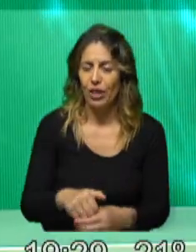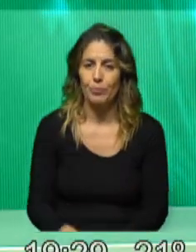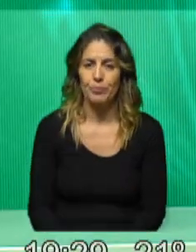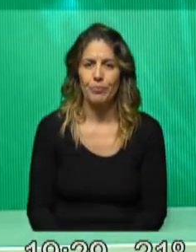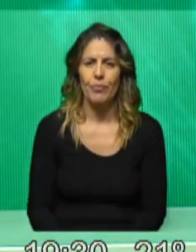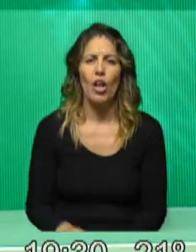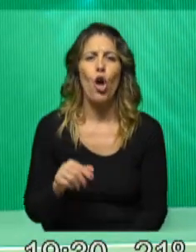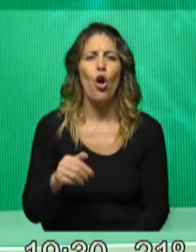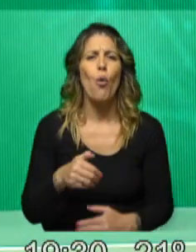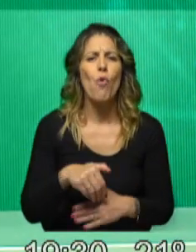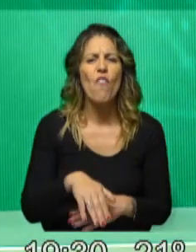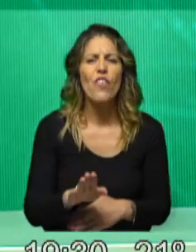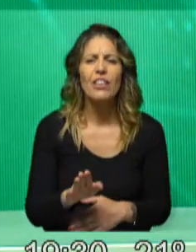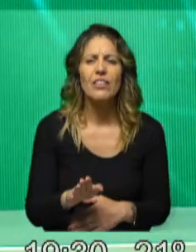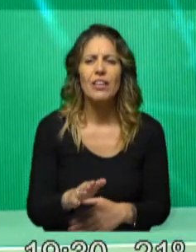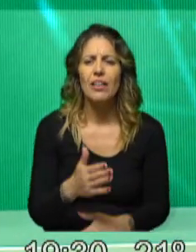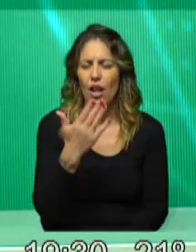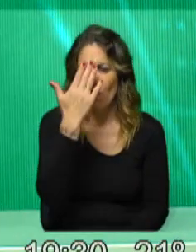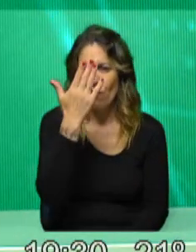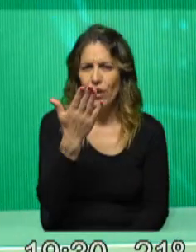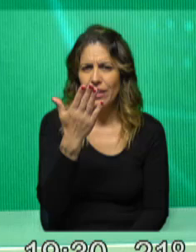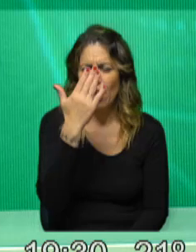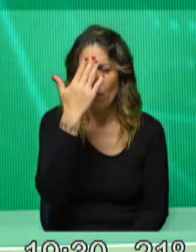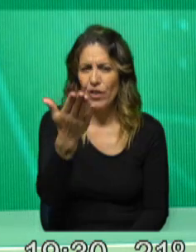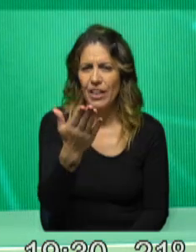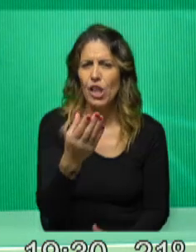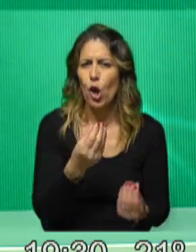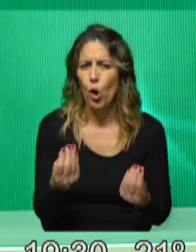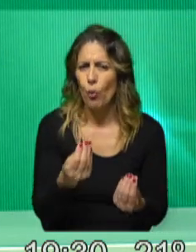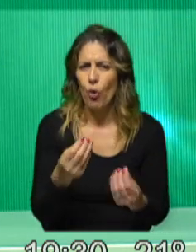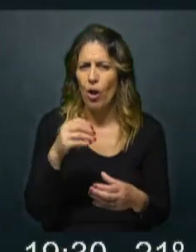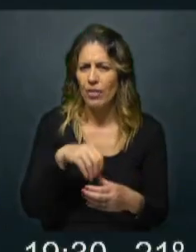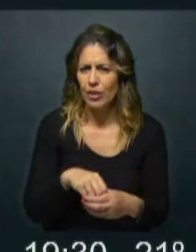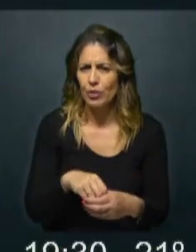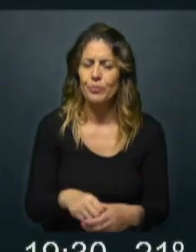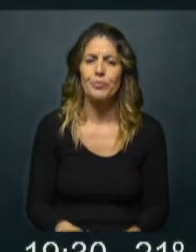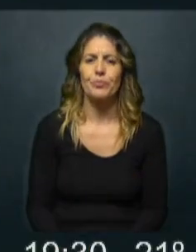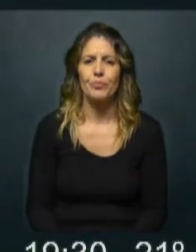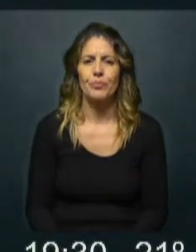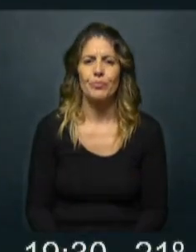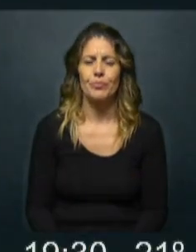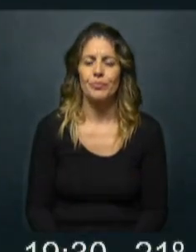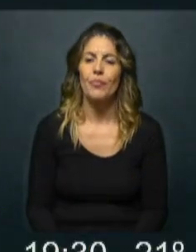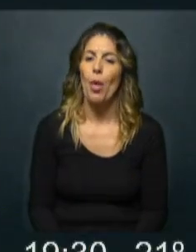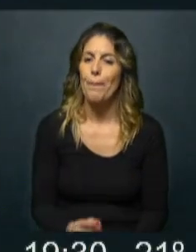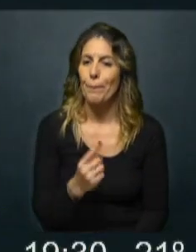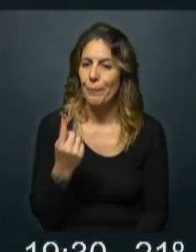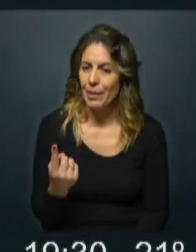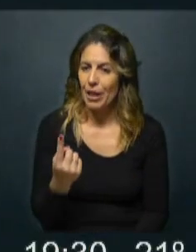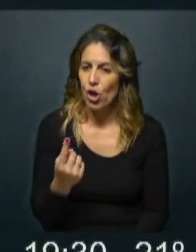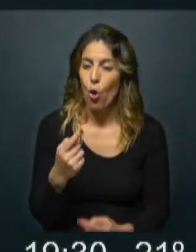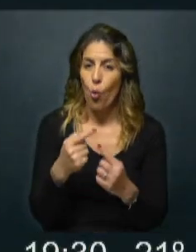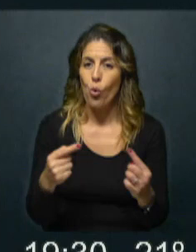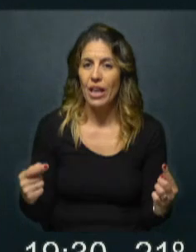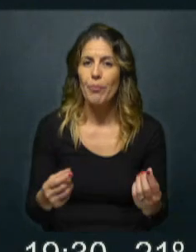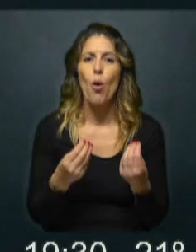Cómo afecta al frente Ebrio cómo queda posicionado el frente amplio y su interna bueno primero hay un elemento